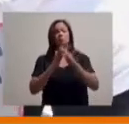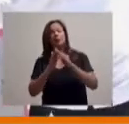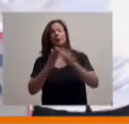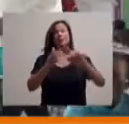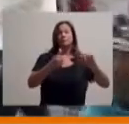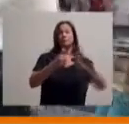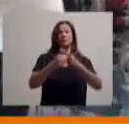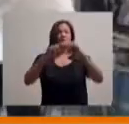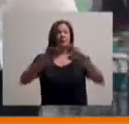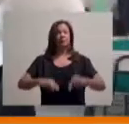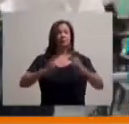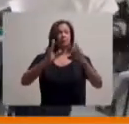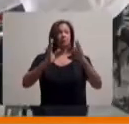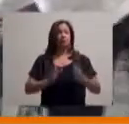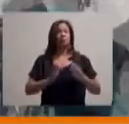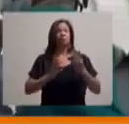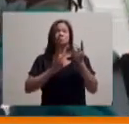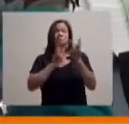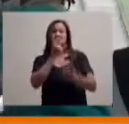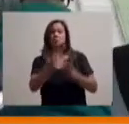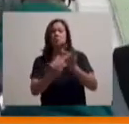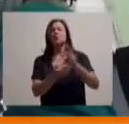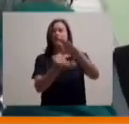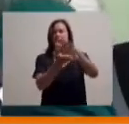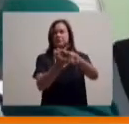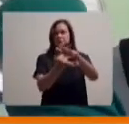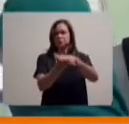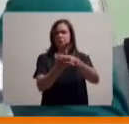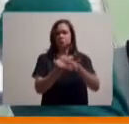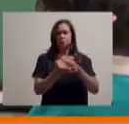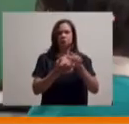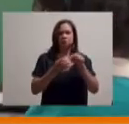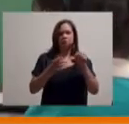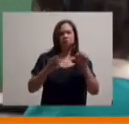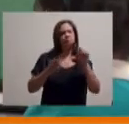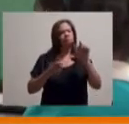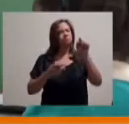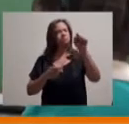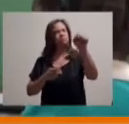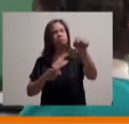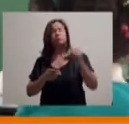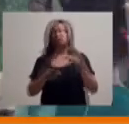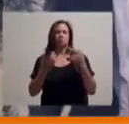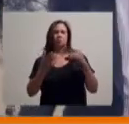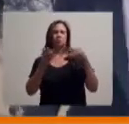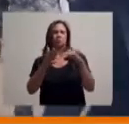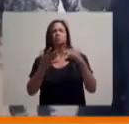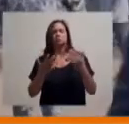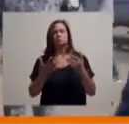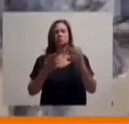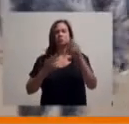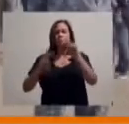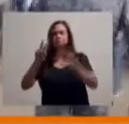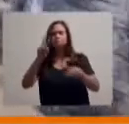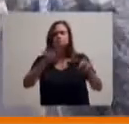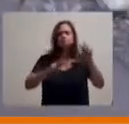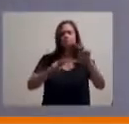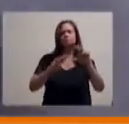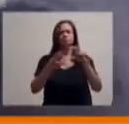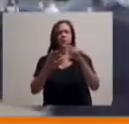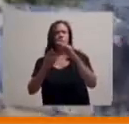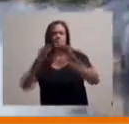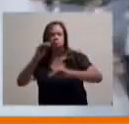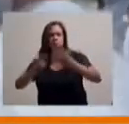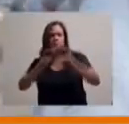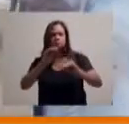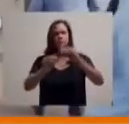que estaríamos refrendando el interés aparentemente de Roberto Furcal y del propio gobierno de tapar algo que hay por